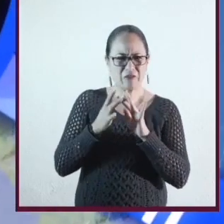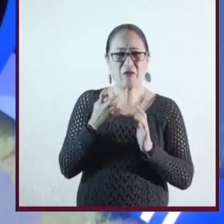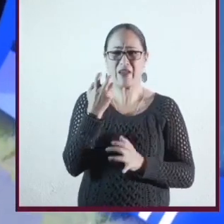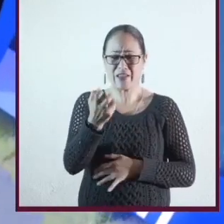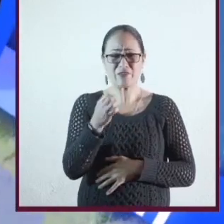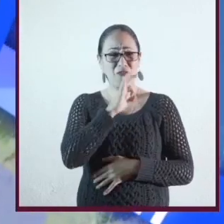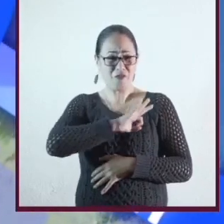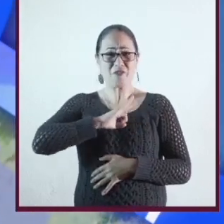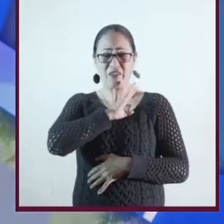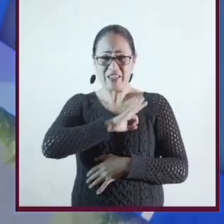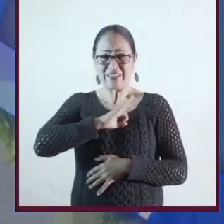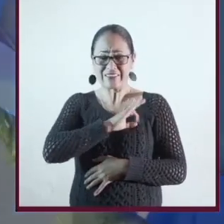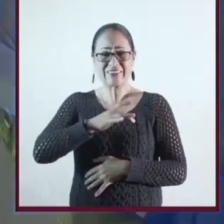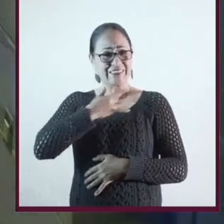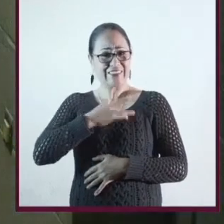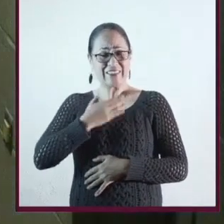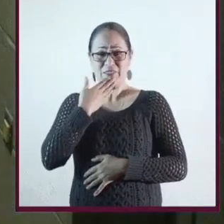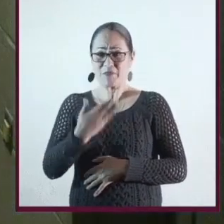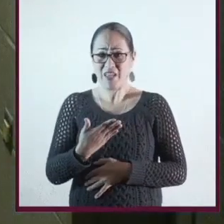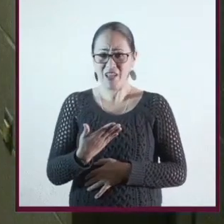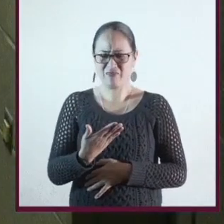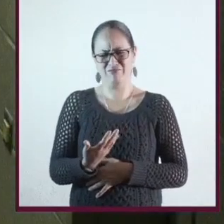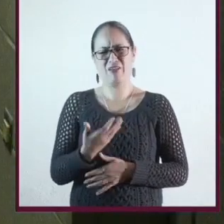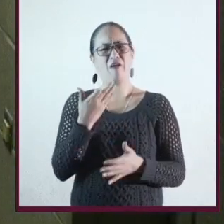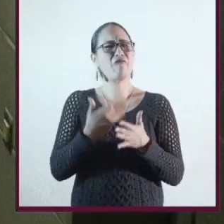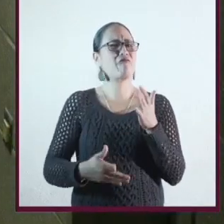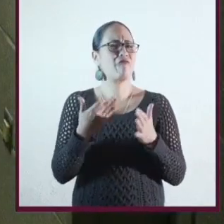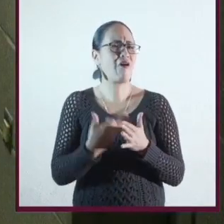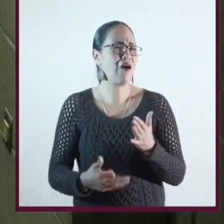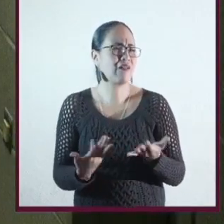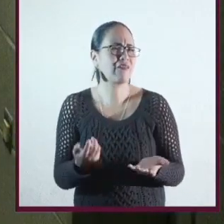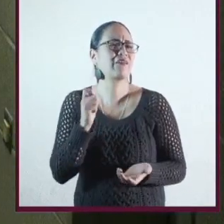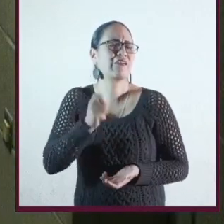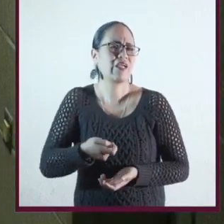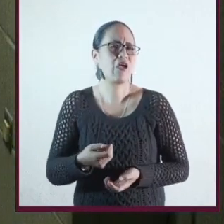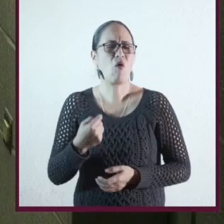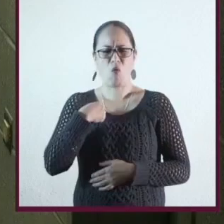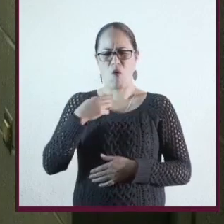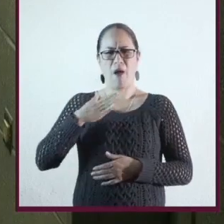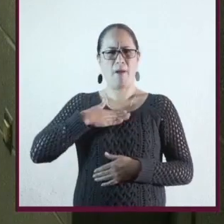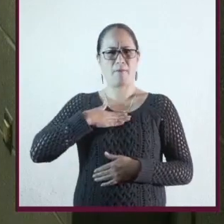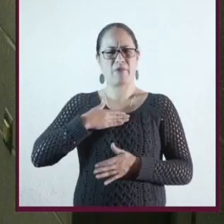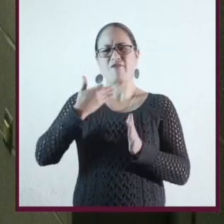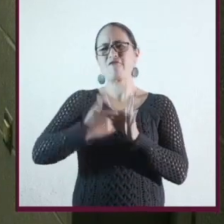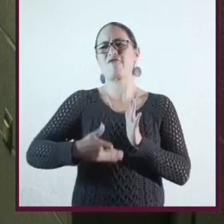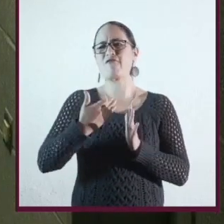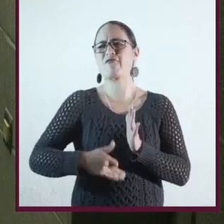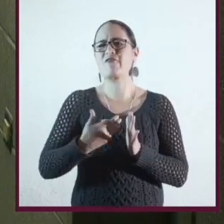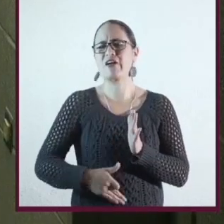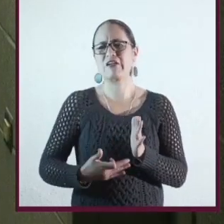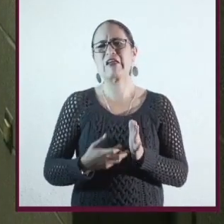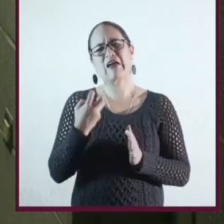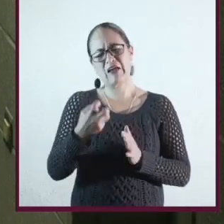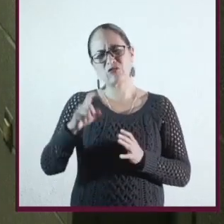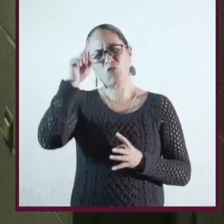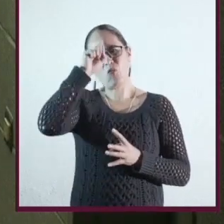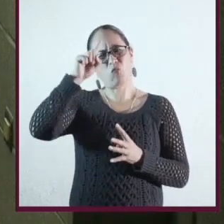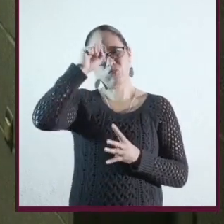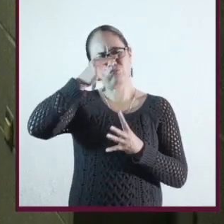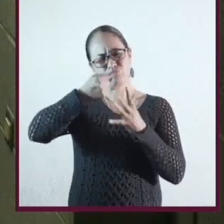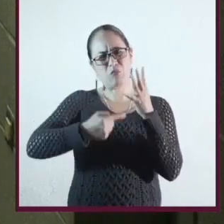satisface? ¿Qué nos falta? ¿Qué me falta? Esta es una pregunta simple que nos puede orientar.